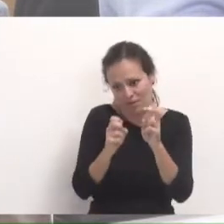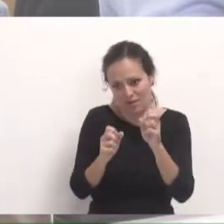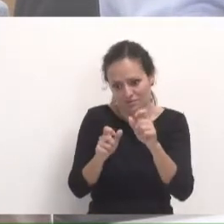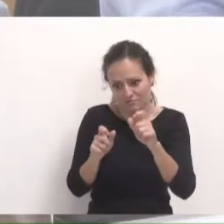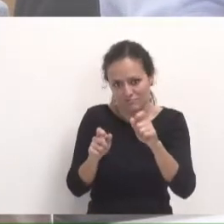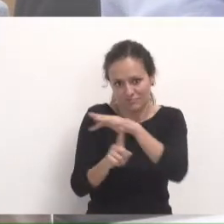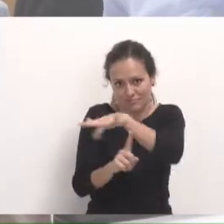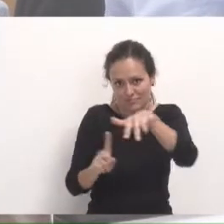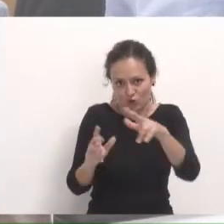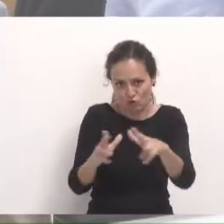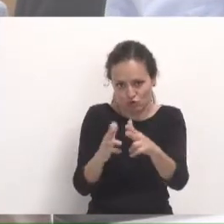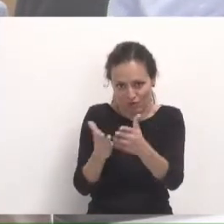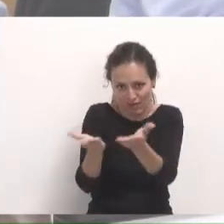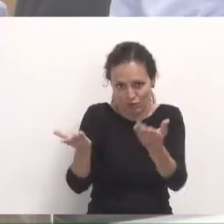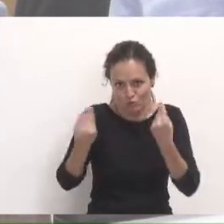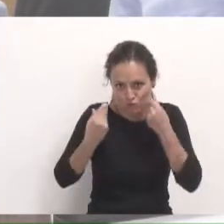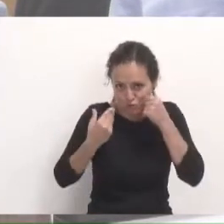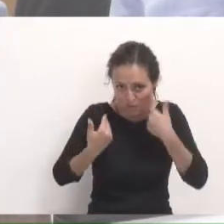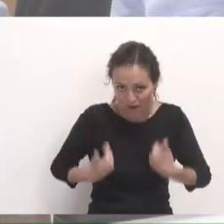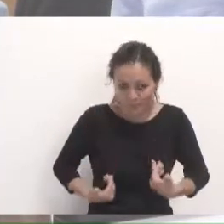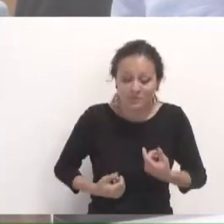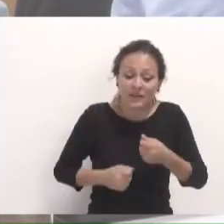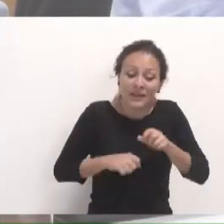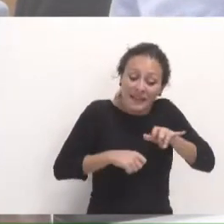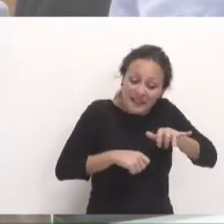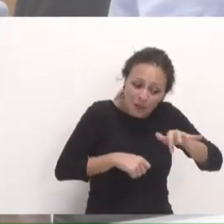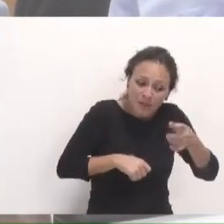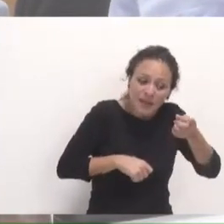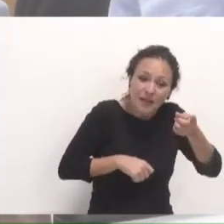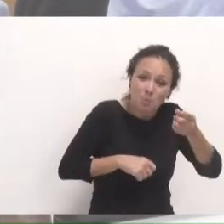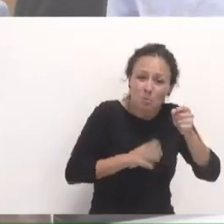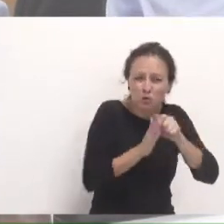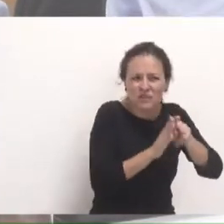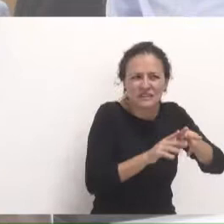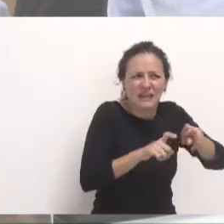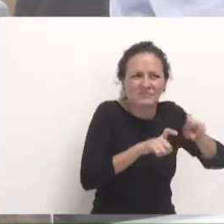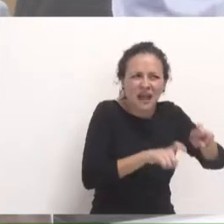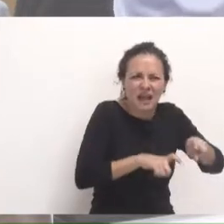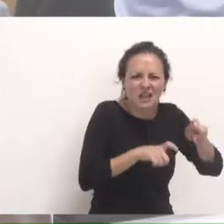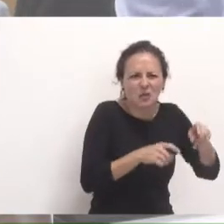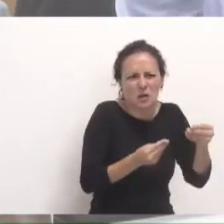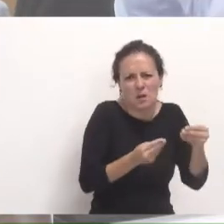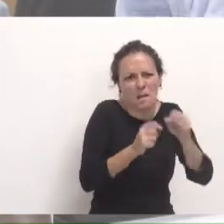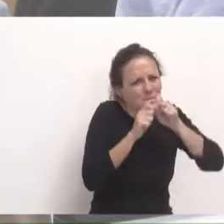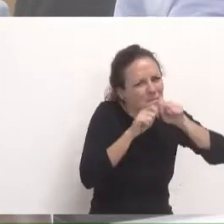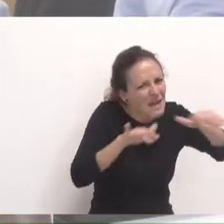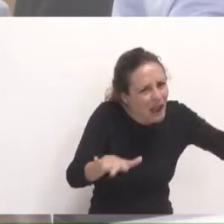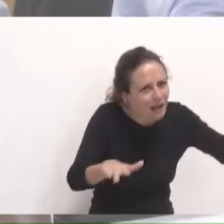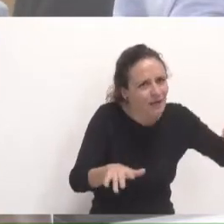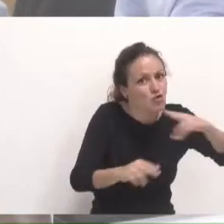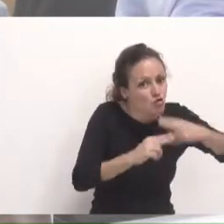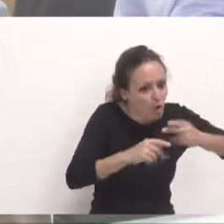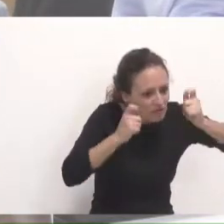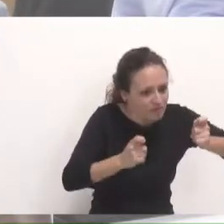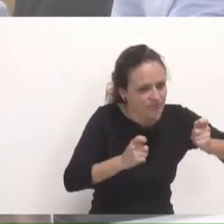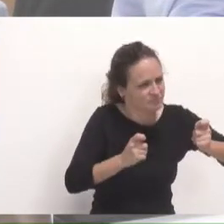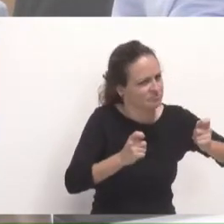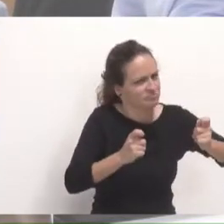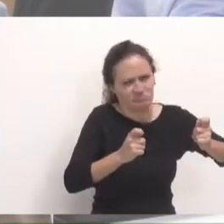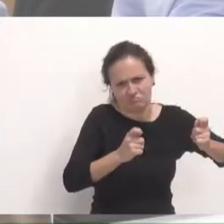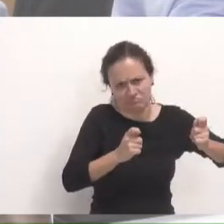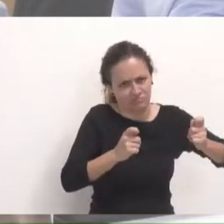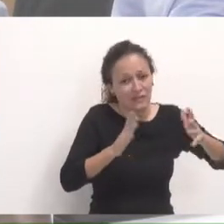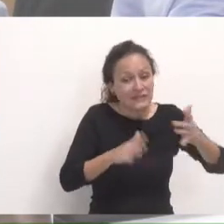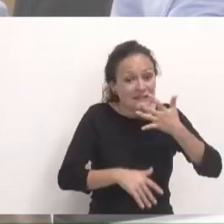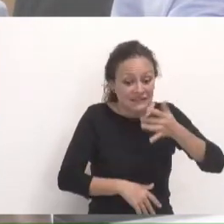Las termitas también, en el ámbito agrícola, por lo general no se considera una plaga. Y si ya nos centramos en Canarias,